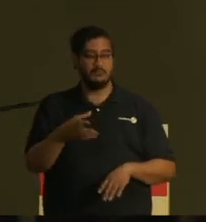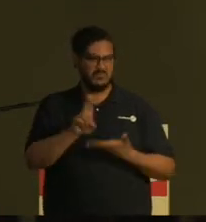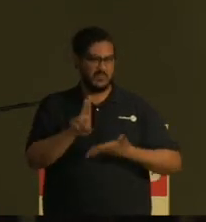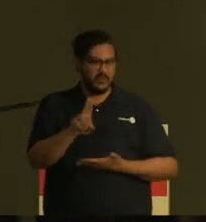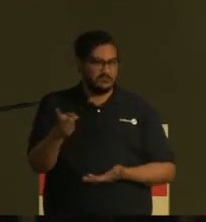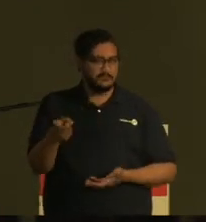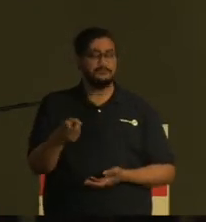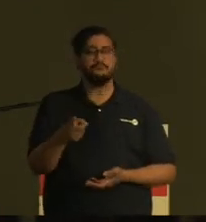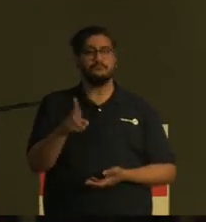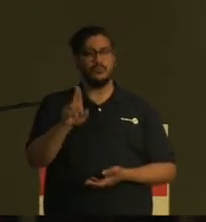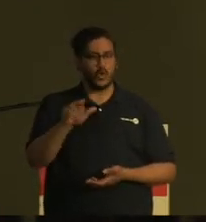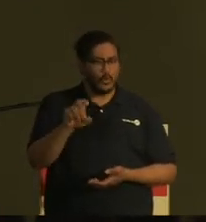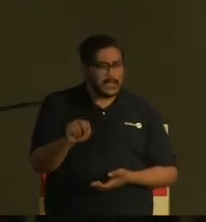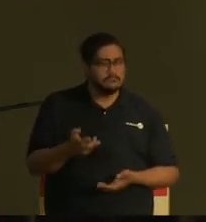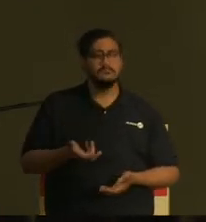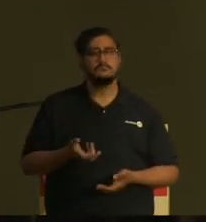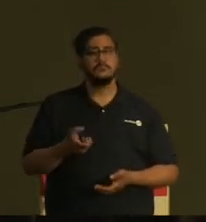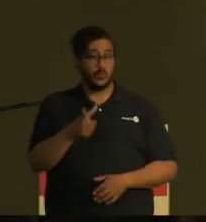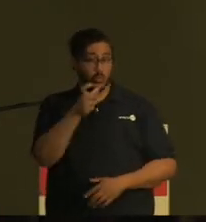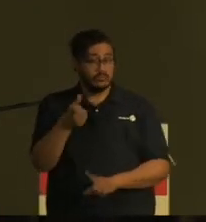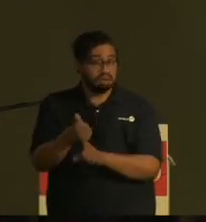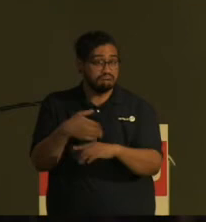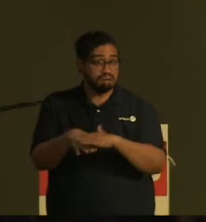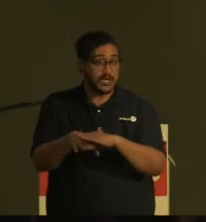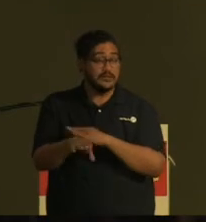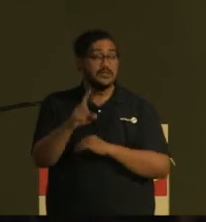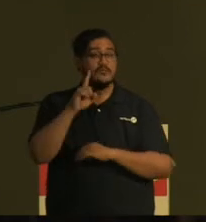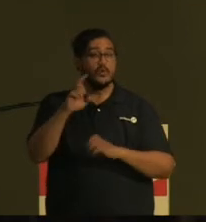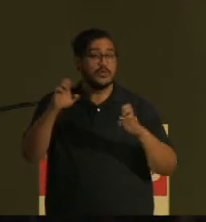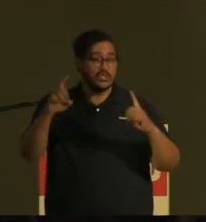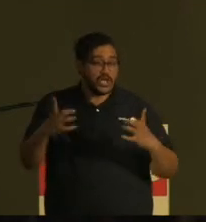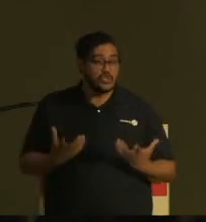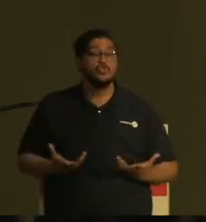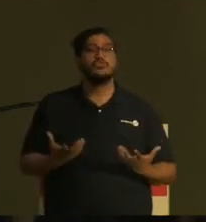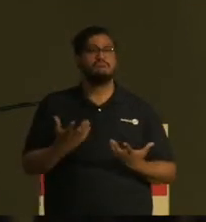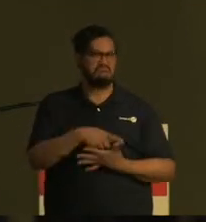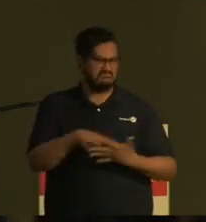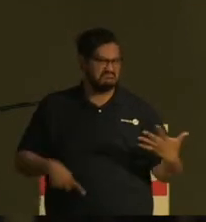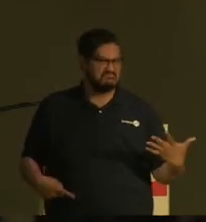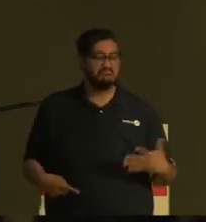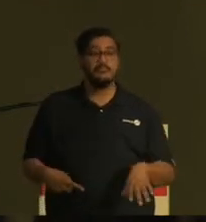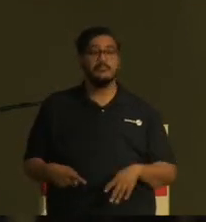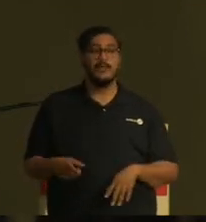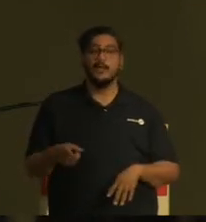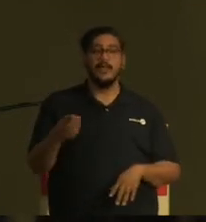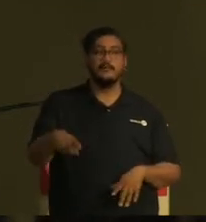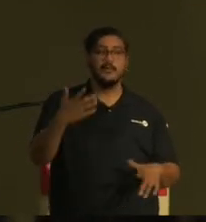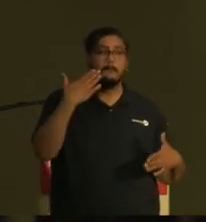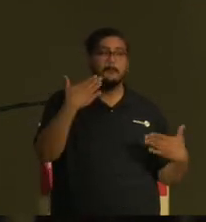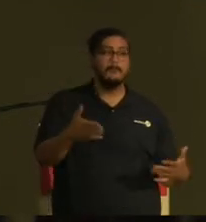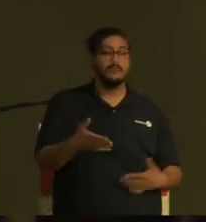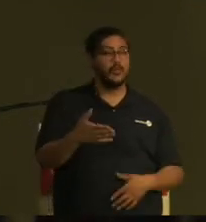universitarias, urbanas, que tienen acceso a la educación, a la medicina, etc. Y no saben, por ejemplo,